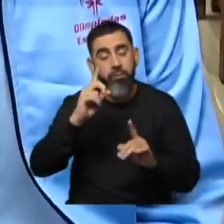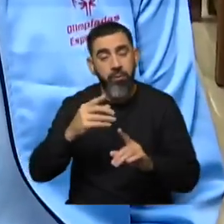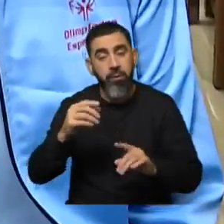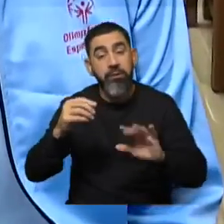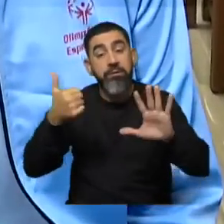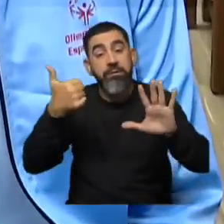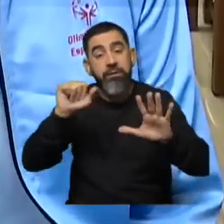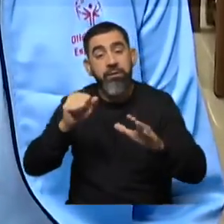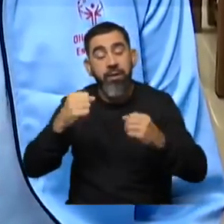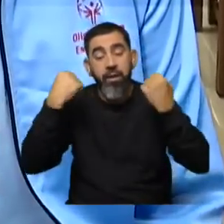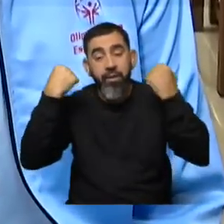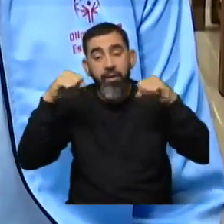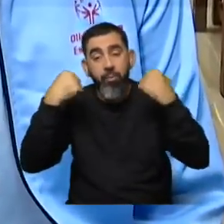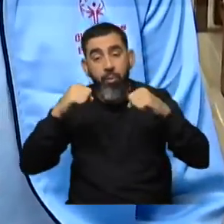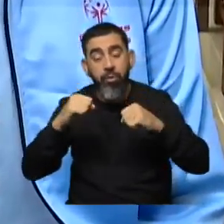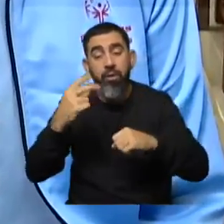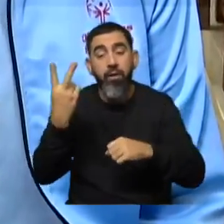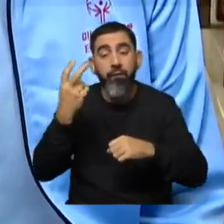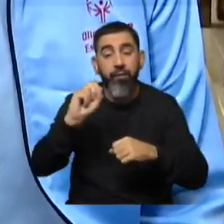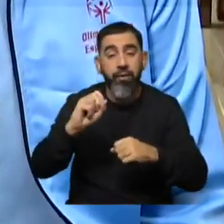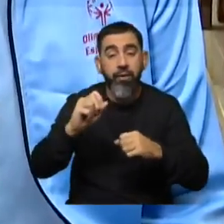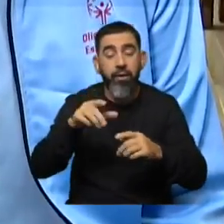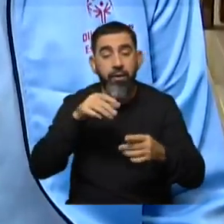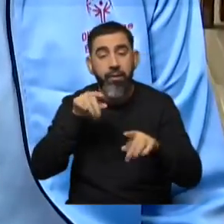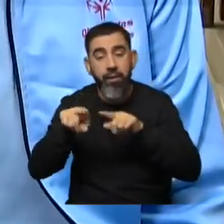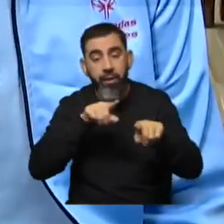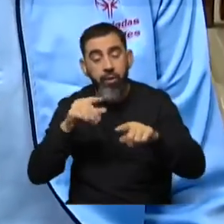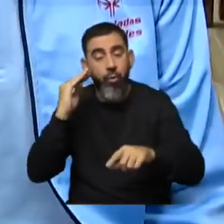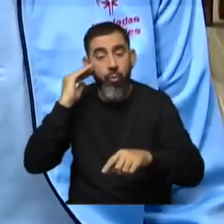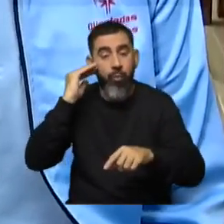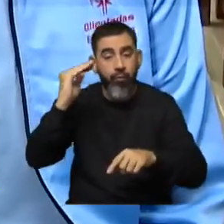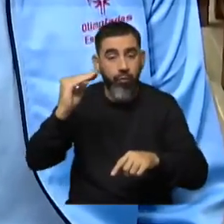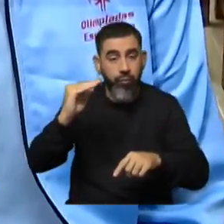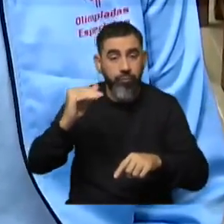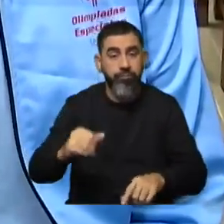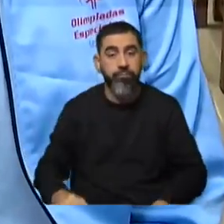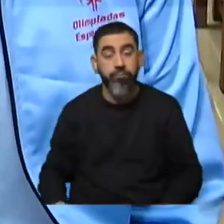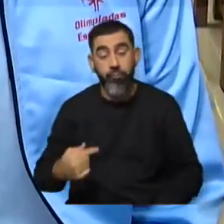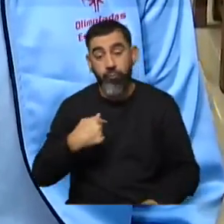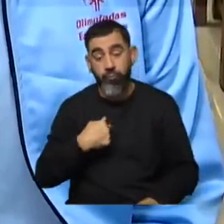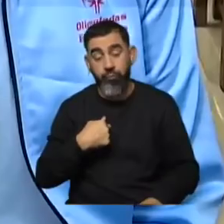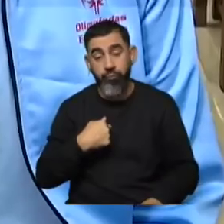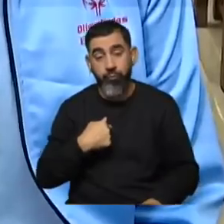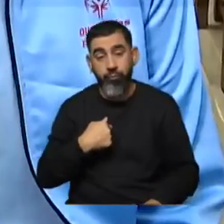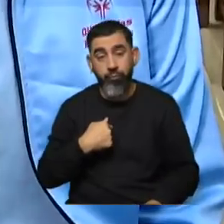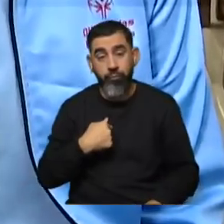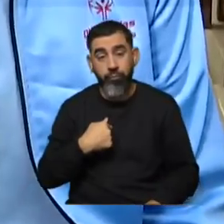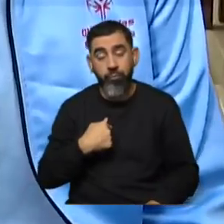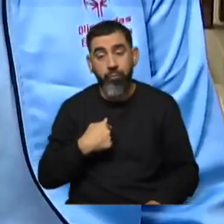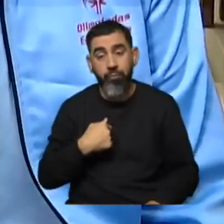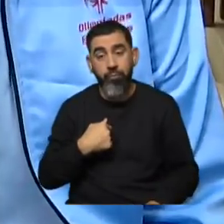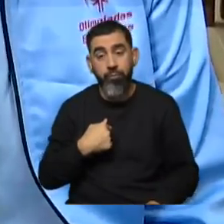60 atletas 20 entrenadores profesores y Bueno a mí me tocó la la